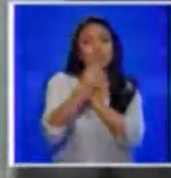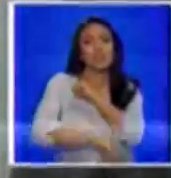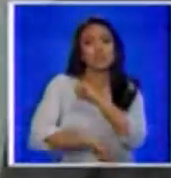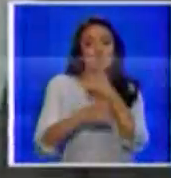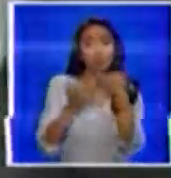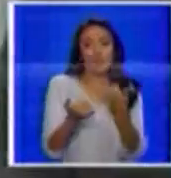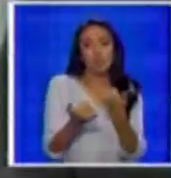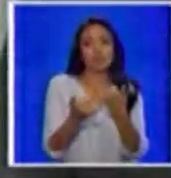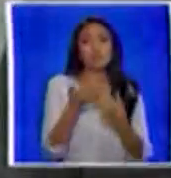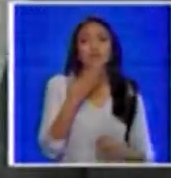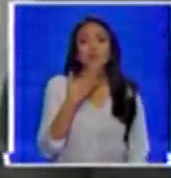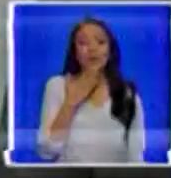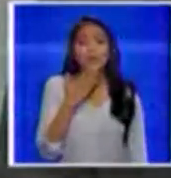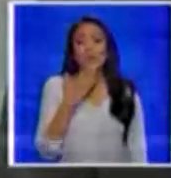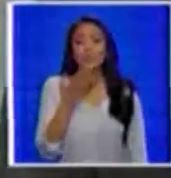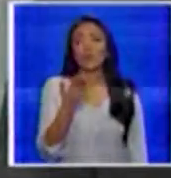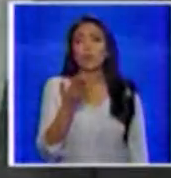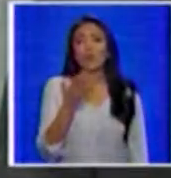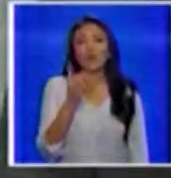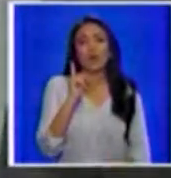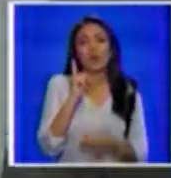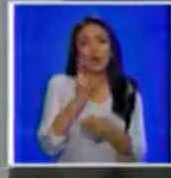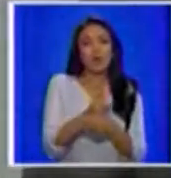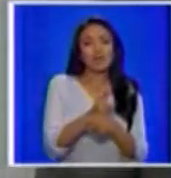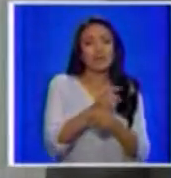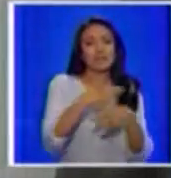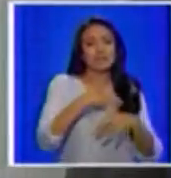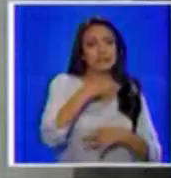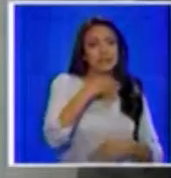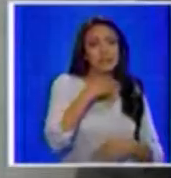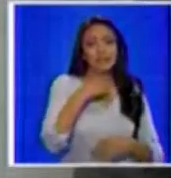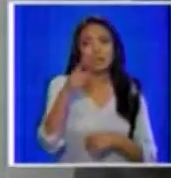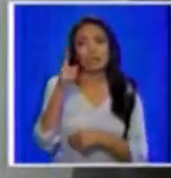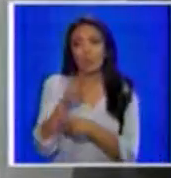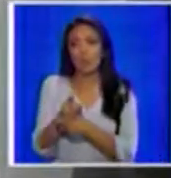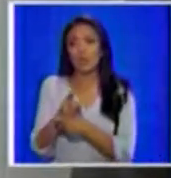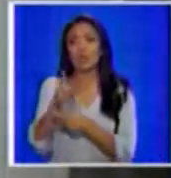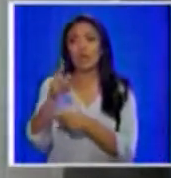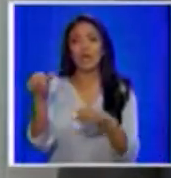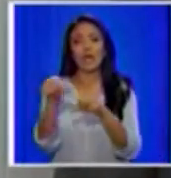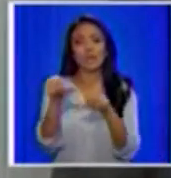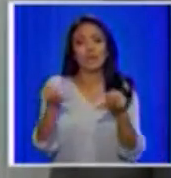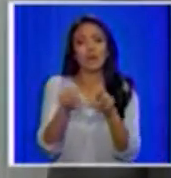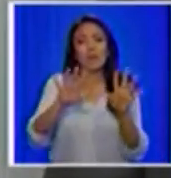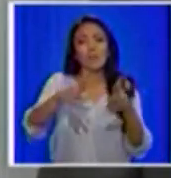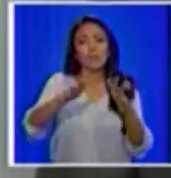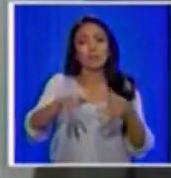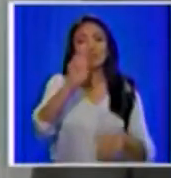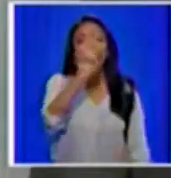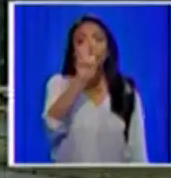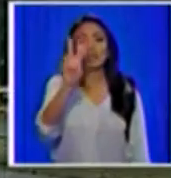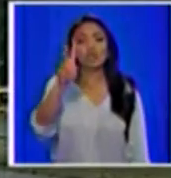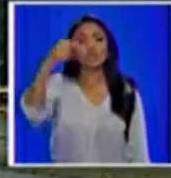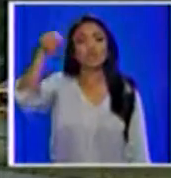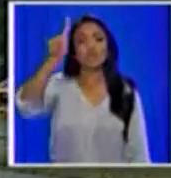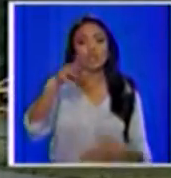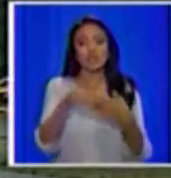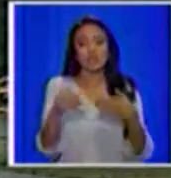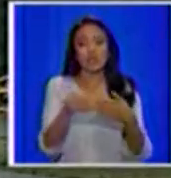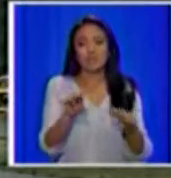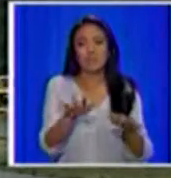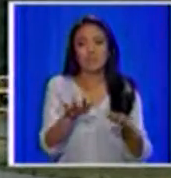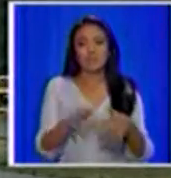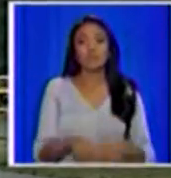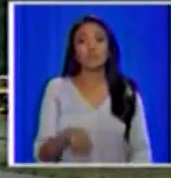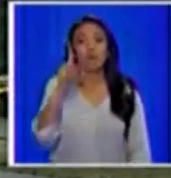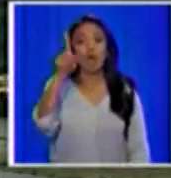con predeterminaciones de orden civil y de orden administrativo por alrededor de $22 millones. Una de las